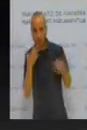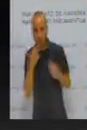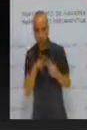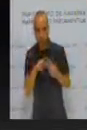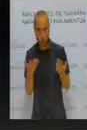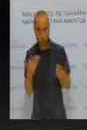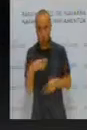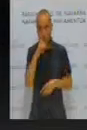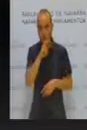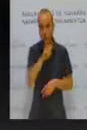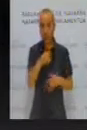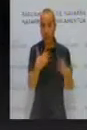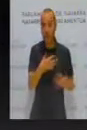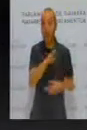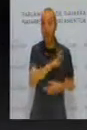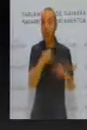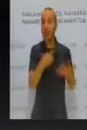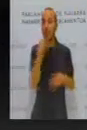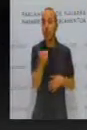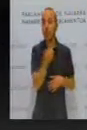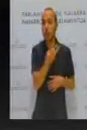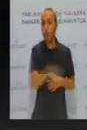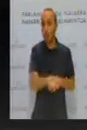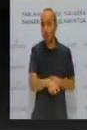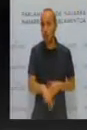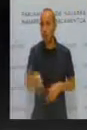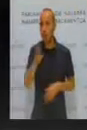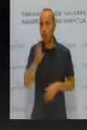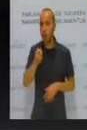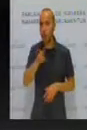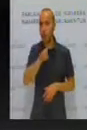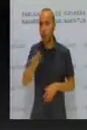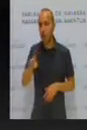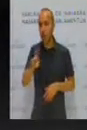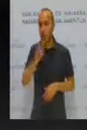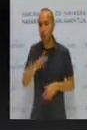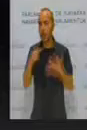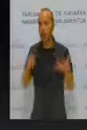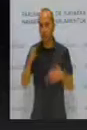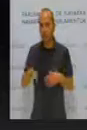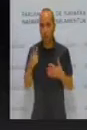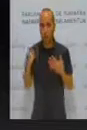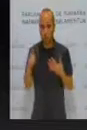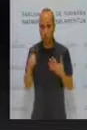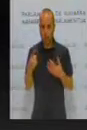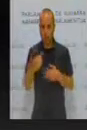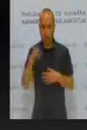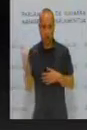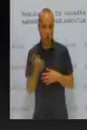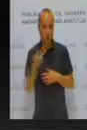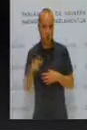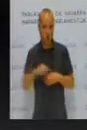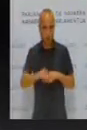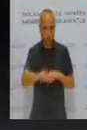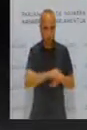2010, 36 millones de euros ejecutados, 2011, 27,6 millones ejecutados. Se hablaba de las